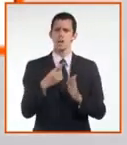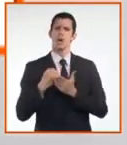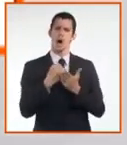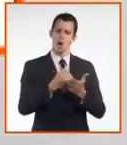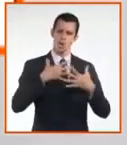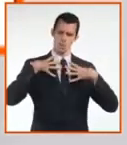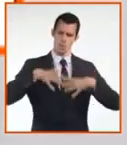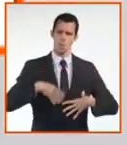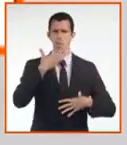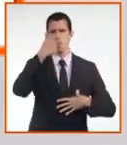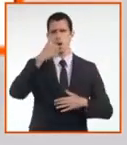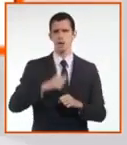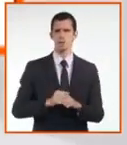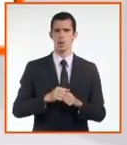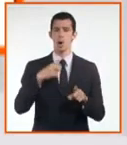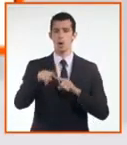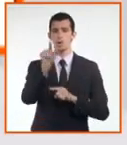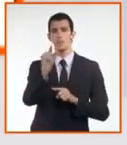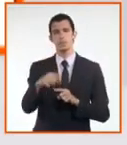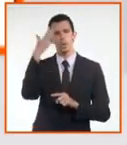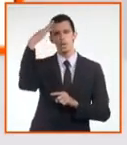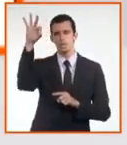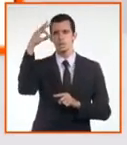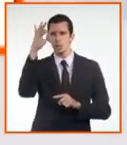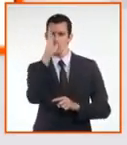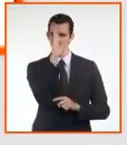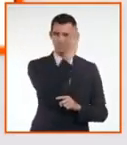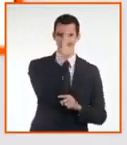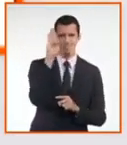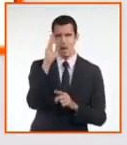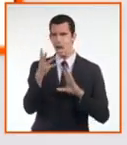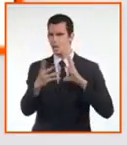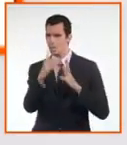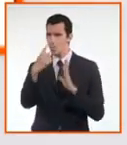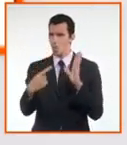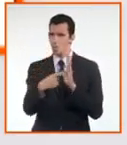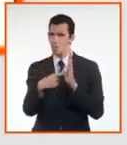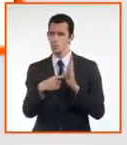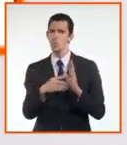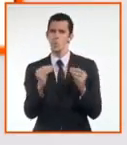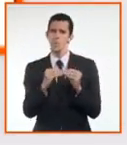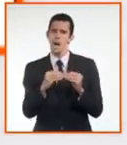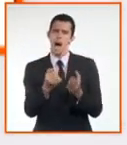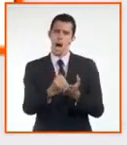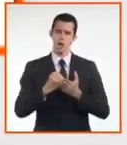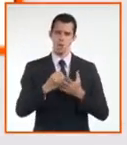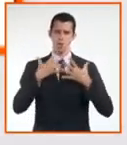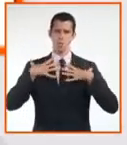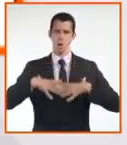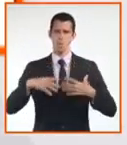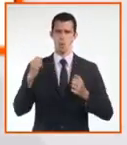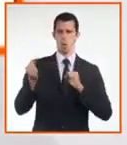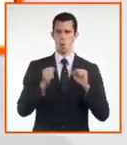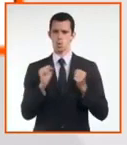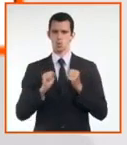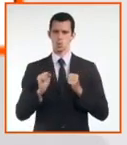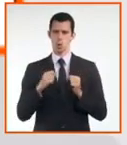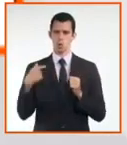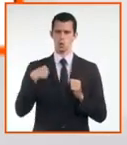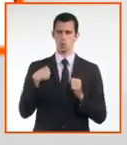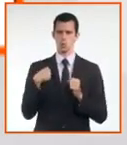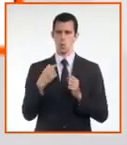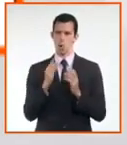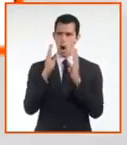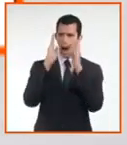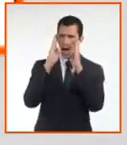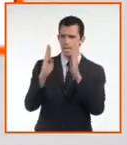trastorno bipolar en las personas la de esa meta zona de 4 miligramos que fue fundamental en el enfrentamiento a lakovic y es